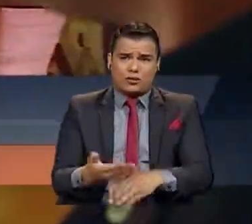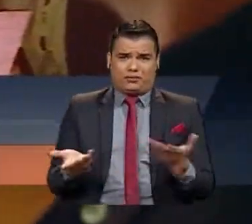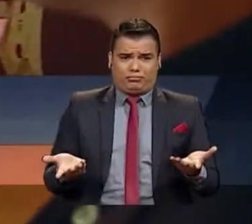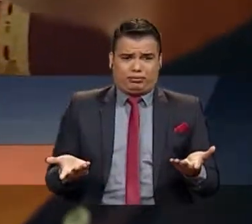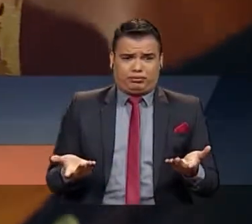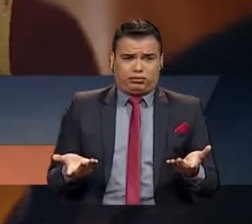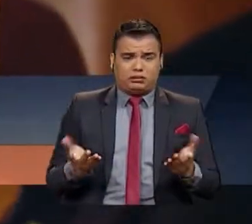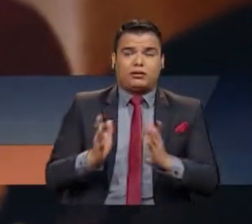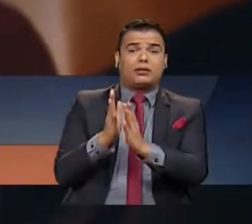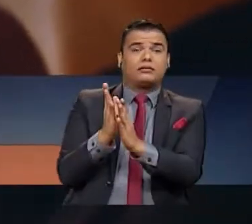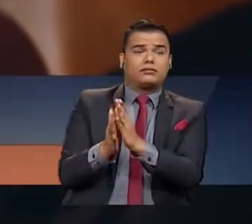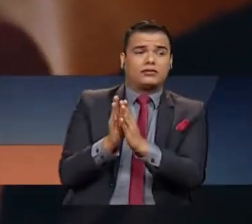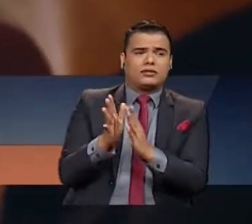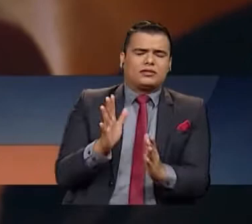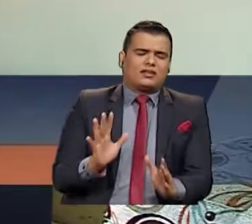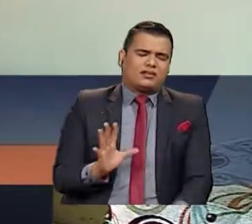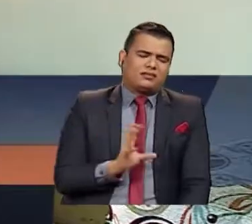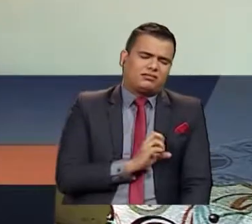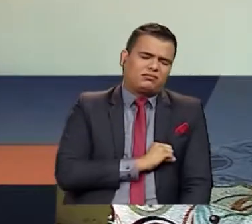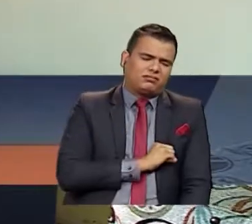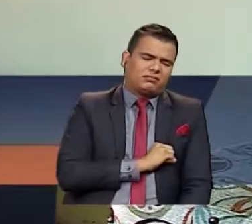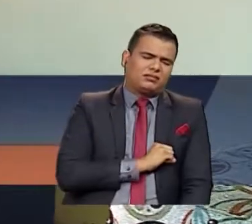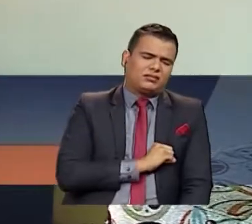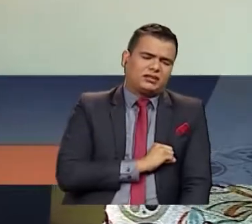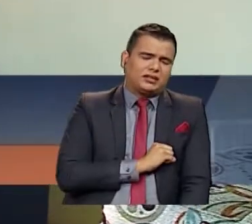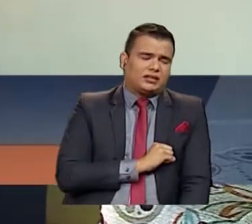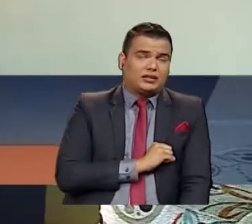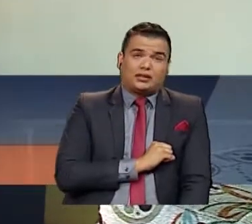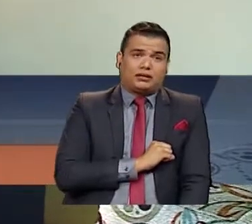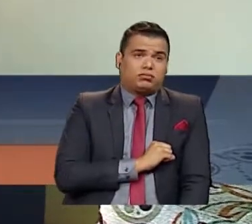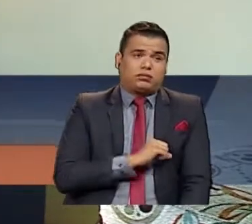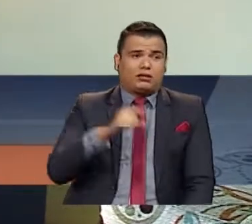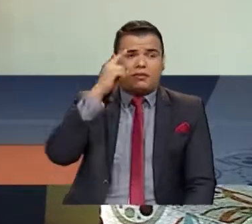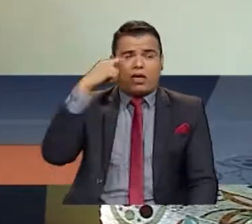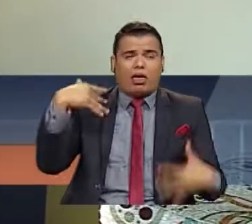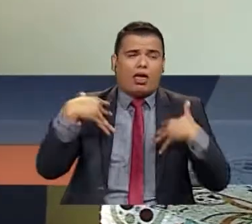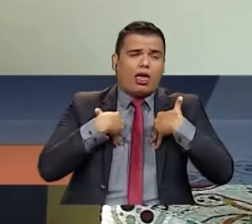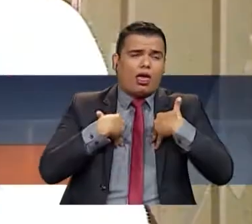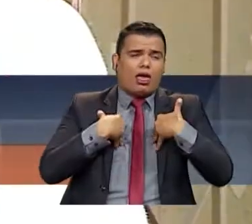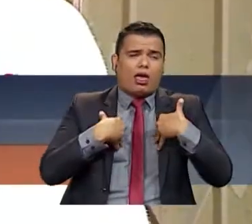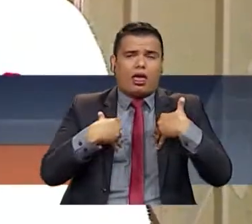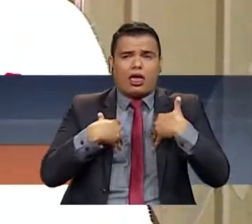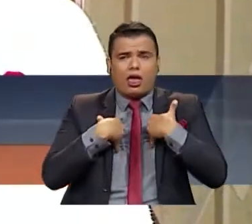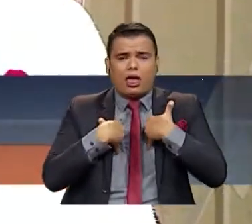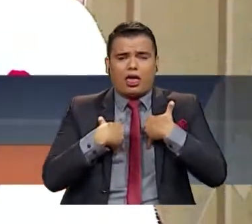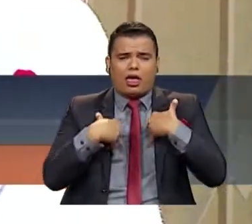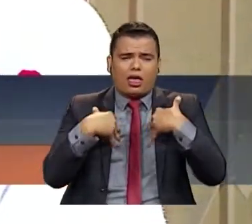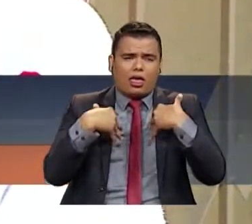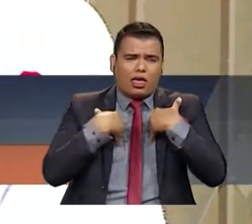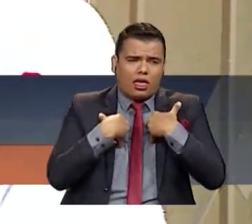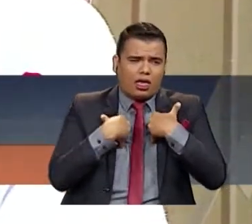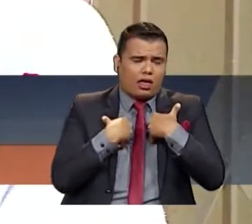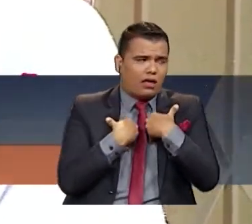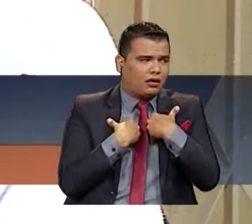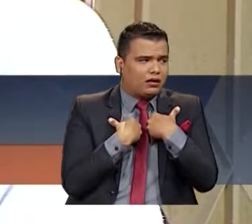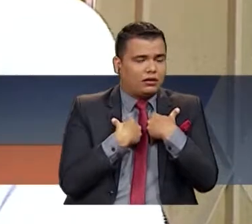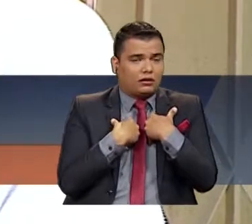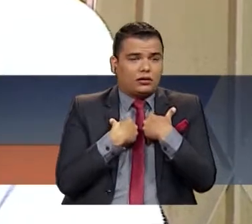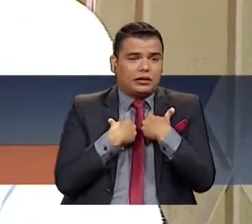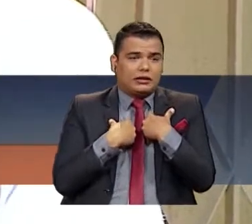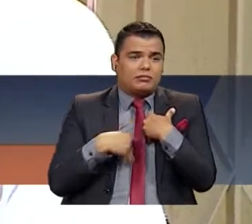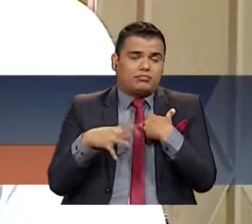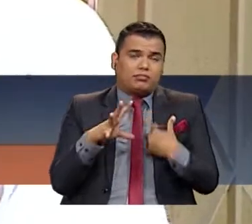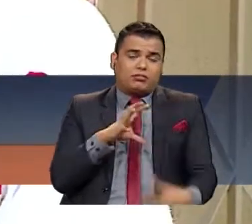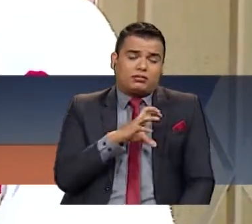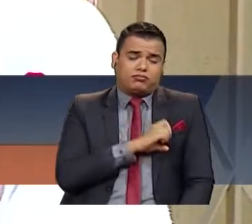medio de su testimonio se quebranta, como si aún esa pesadilla lo atormentara. Yo perdí mi pierna y me